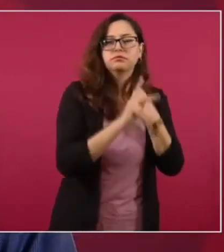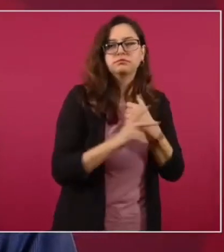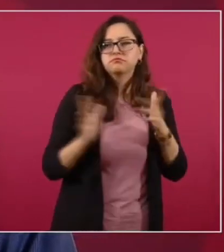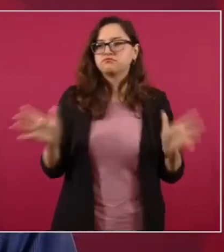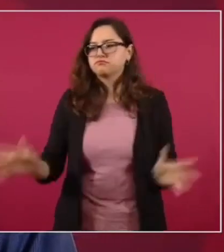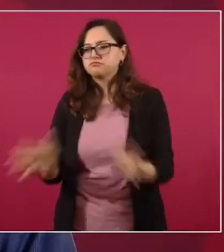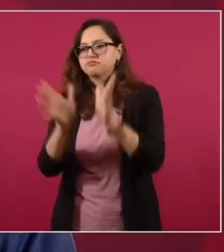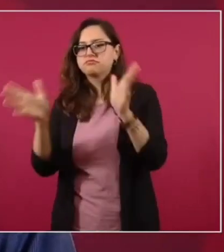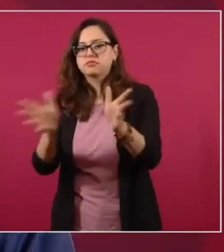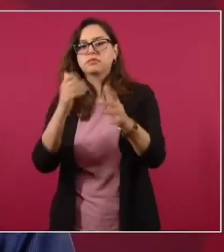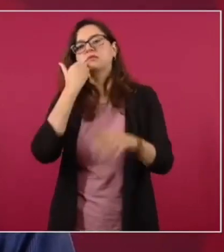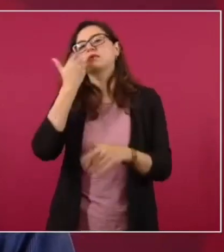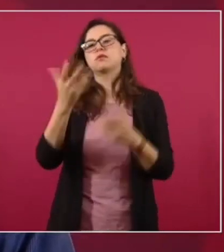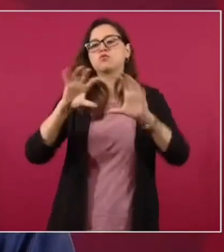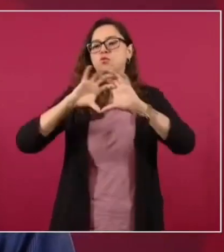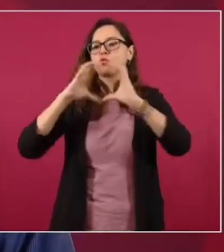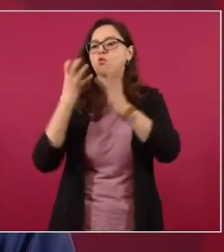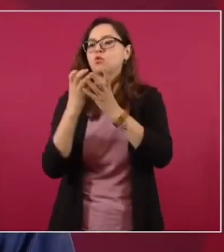país fraterno,